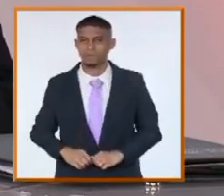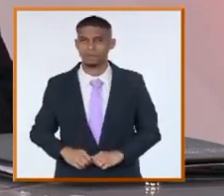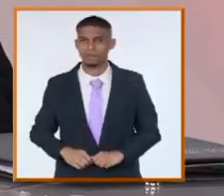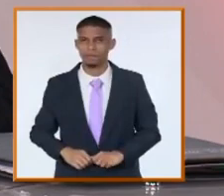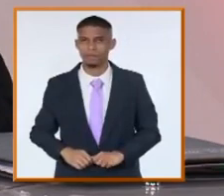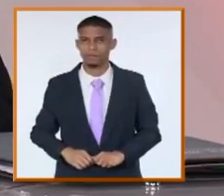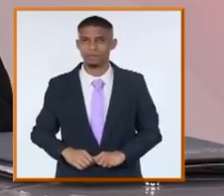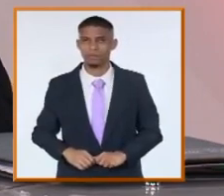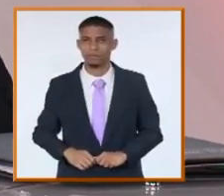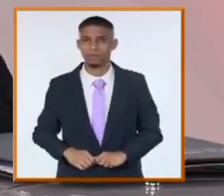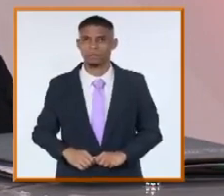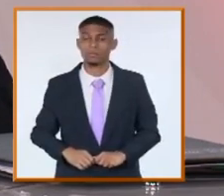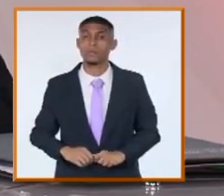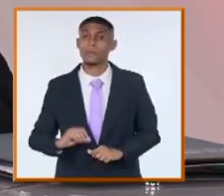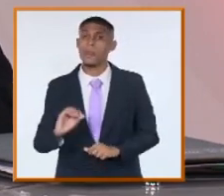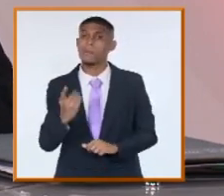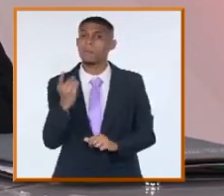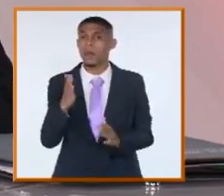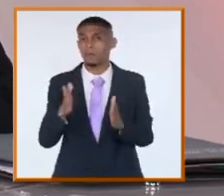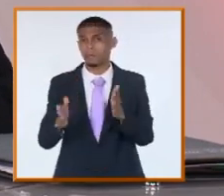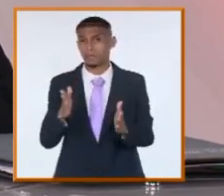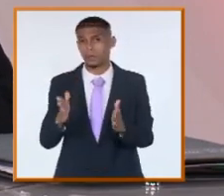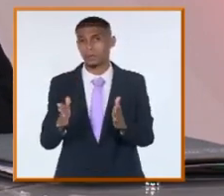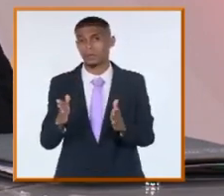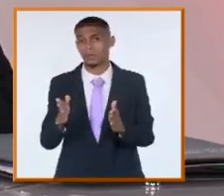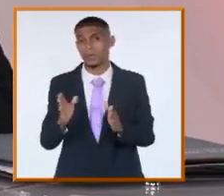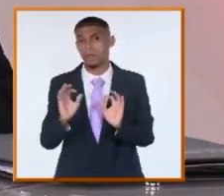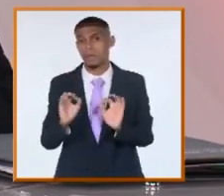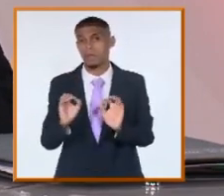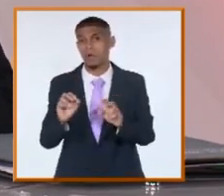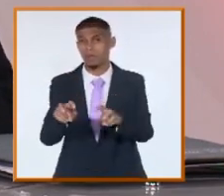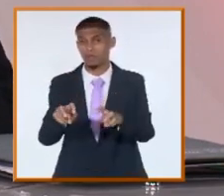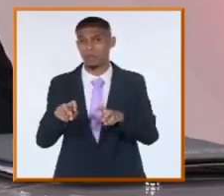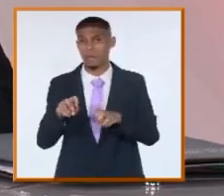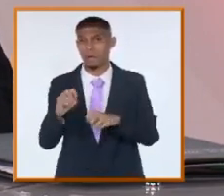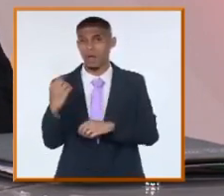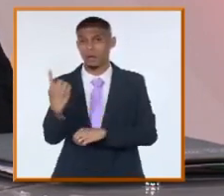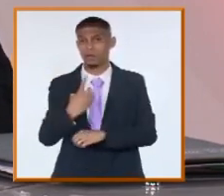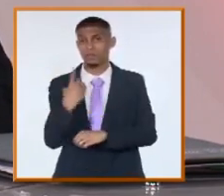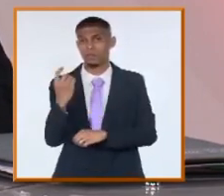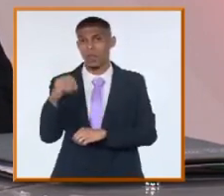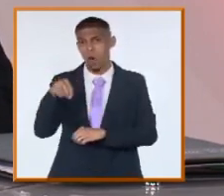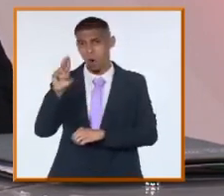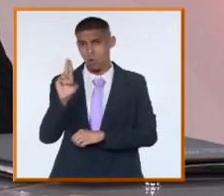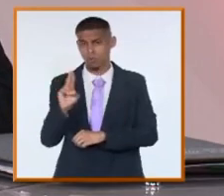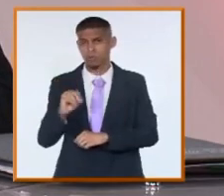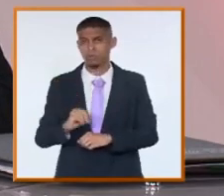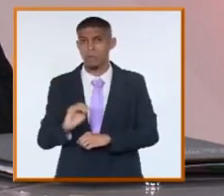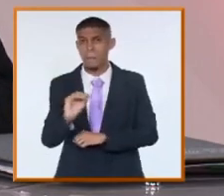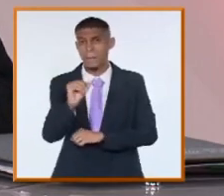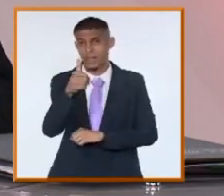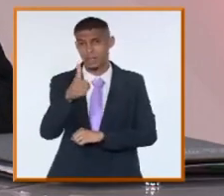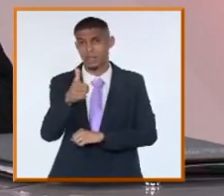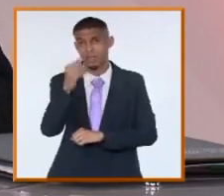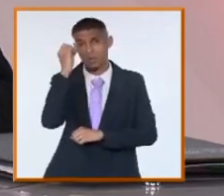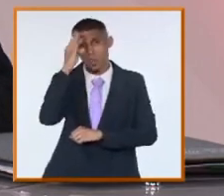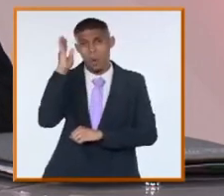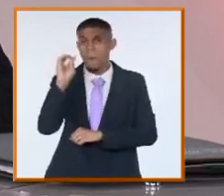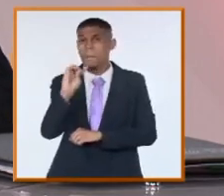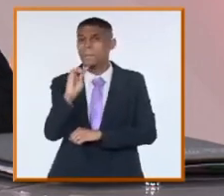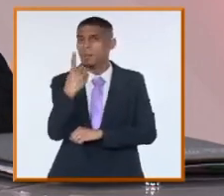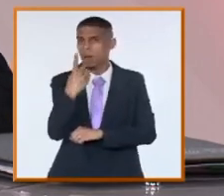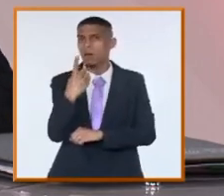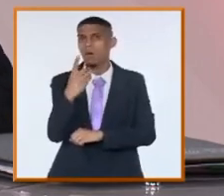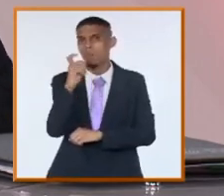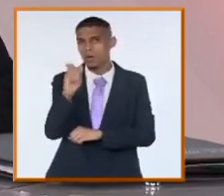Unidas ha sido esta primera jornada de la asamblea general de Naciones Unidas el presidente cubano entre los primeros oradores